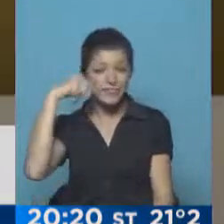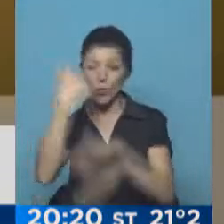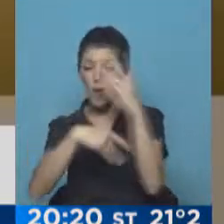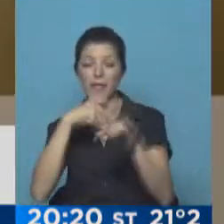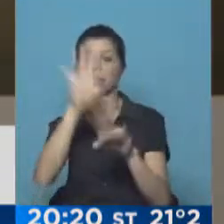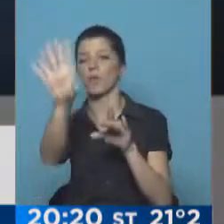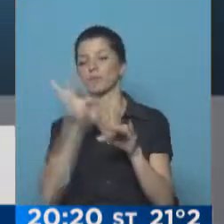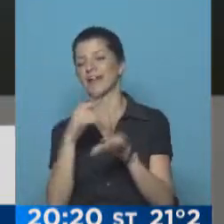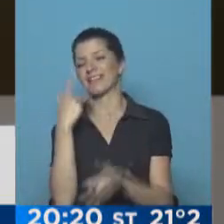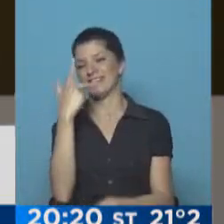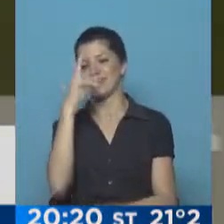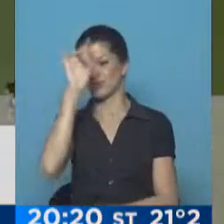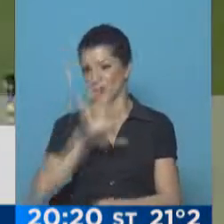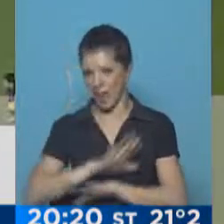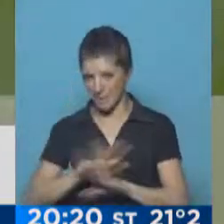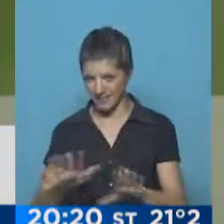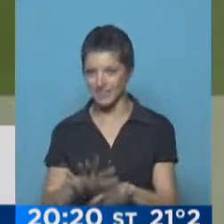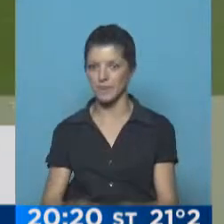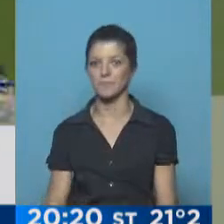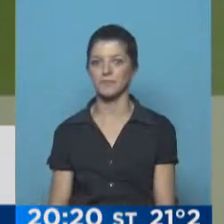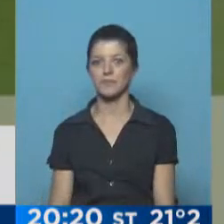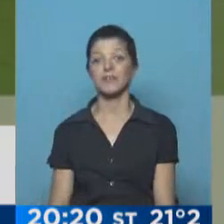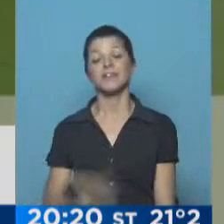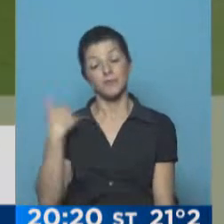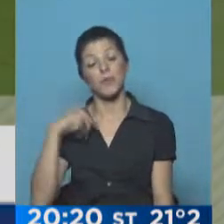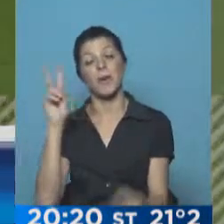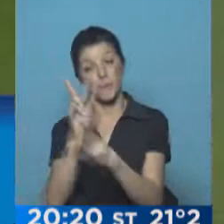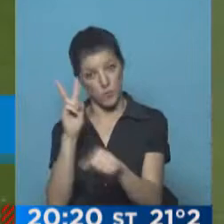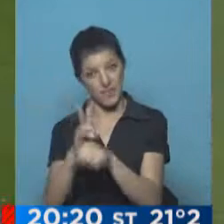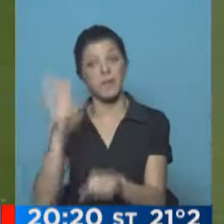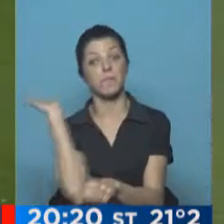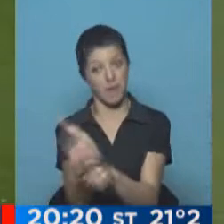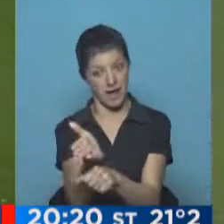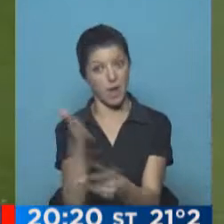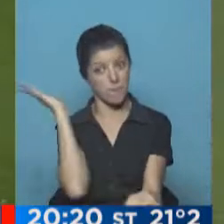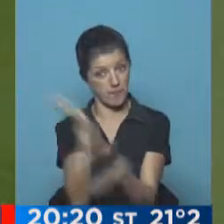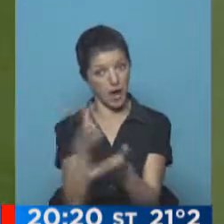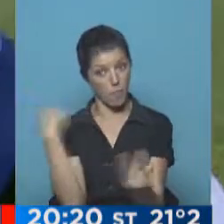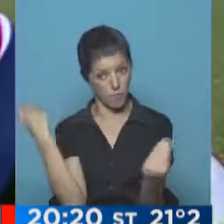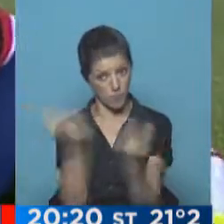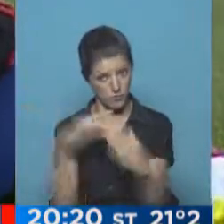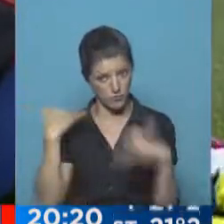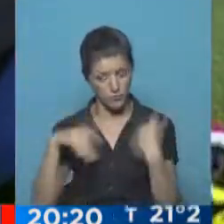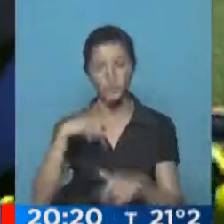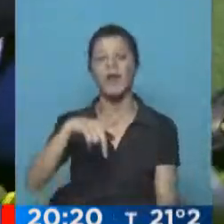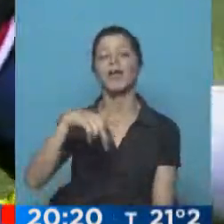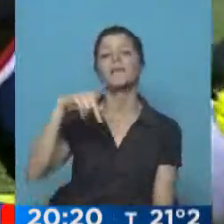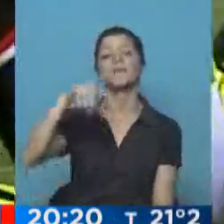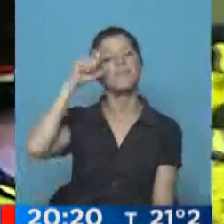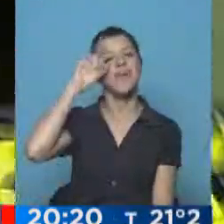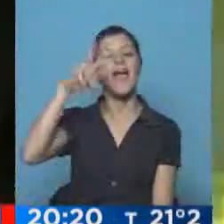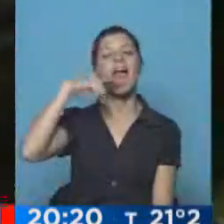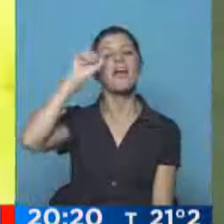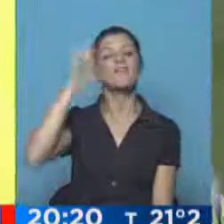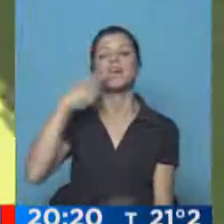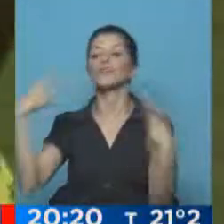3. Claro. Y bueno, cuidan mucho y pegan bastante. Nadie quiere perder aquí. Herbes de Boca al